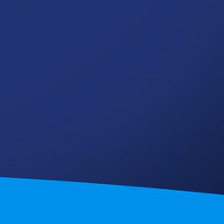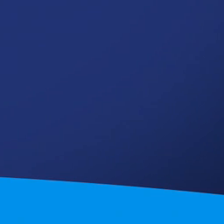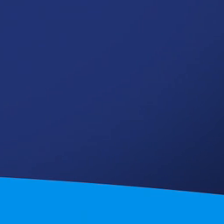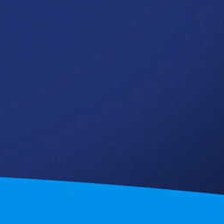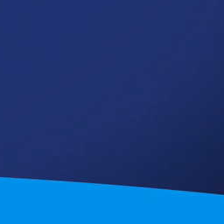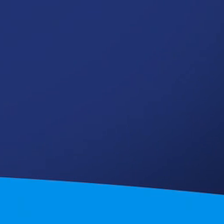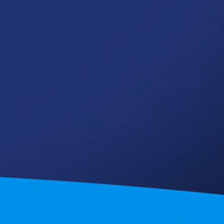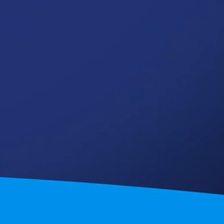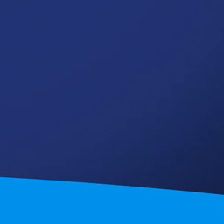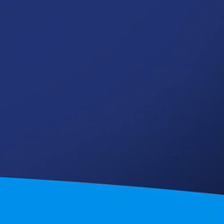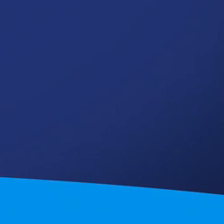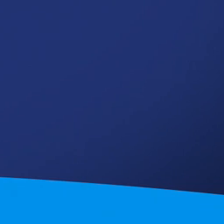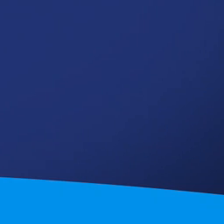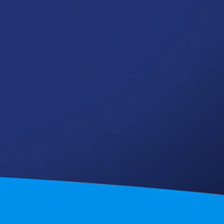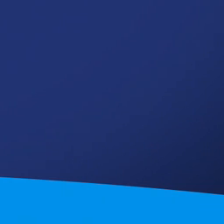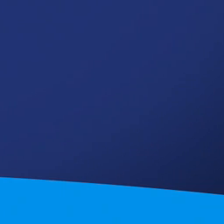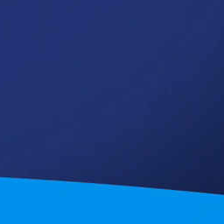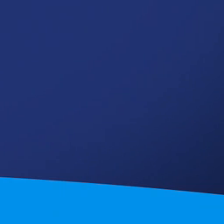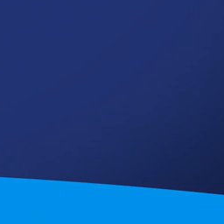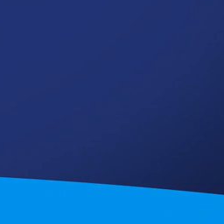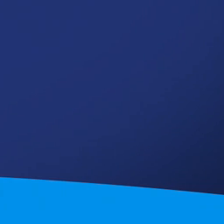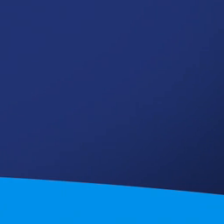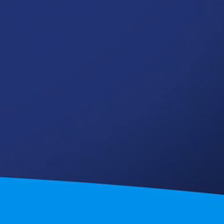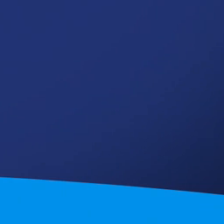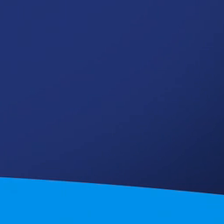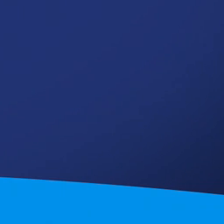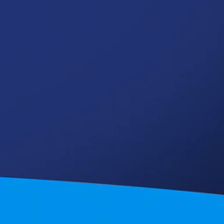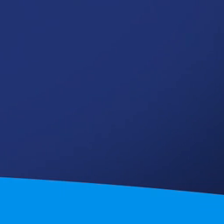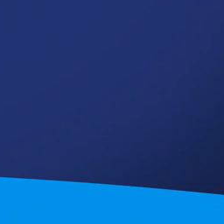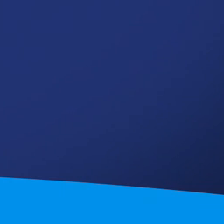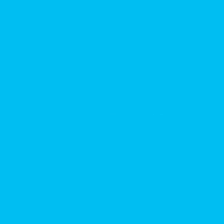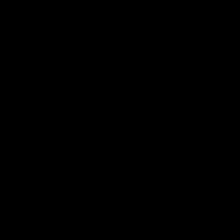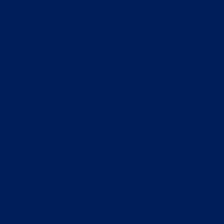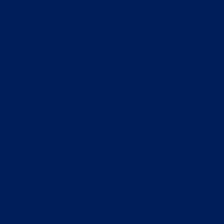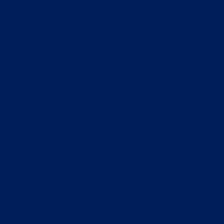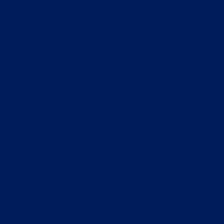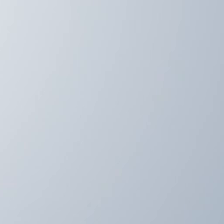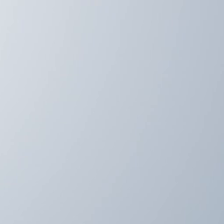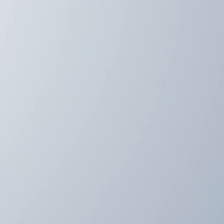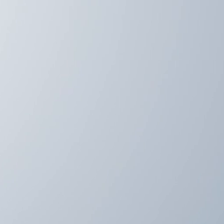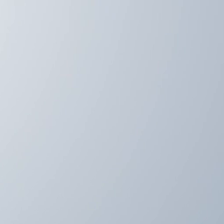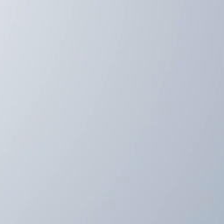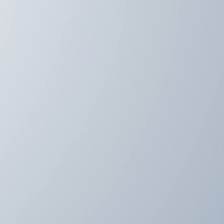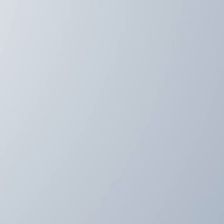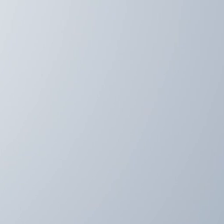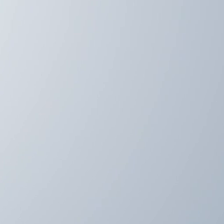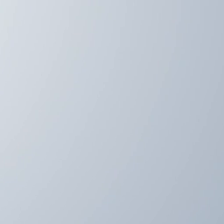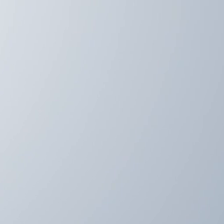Thank you.